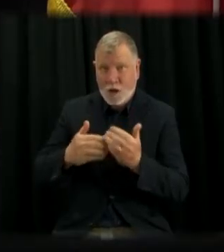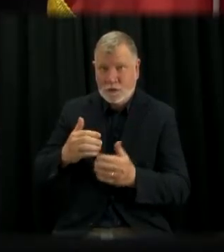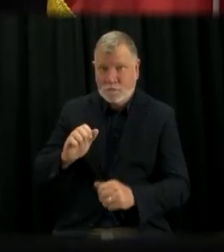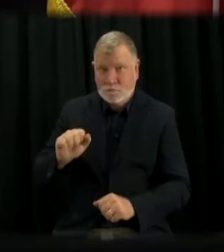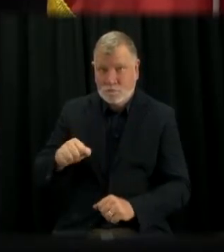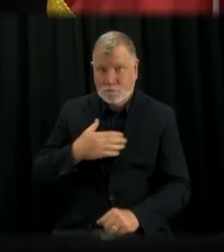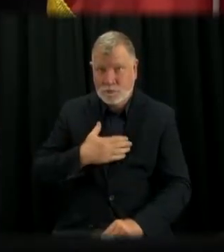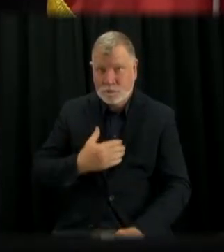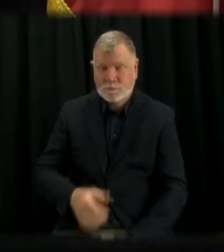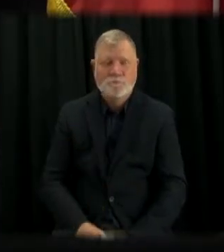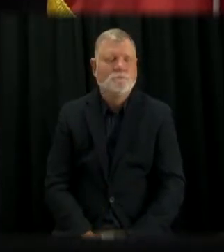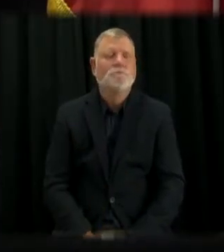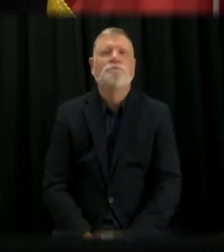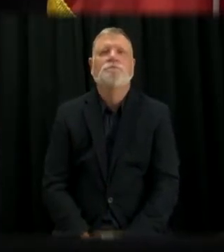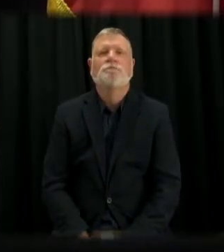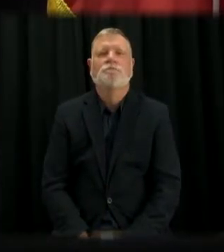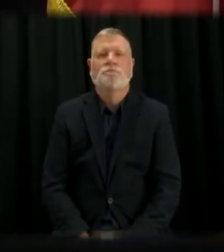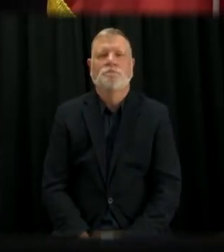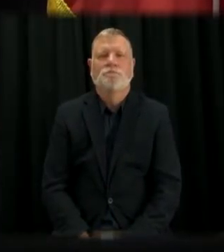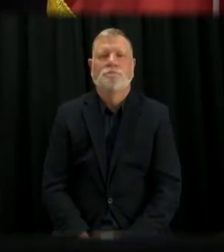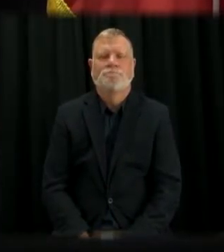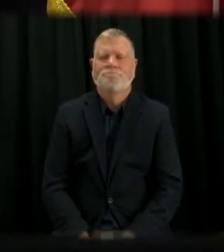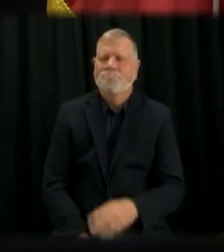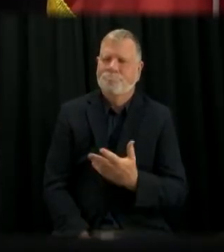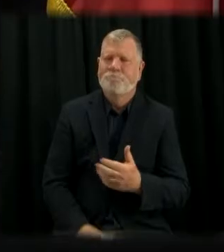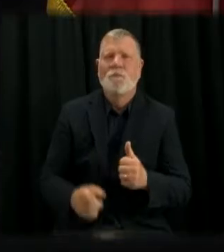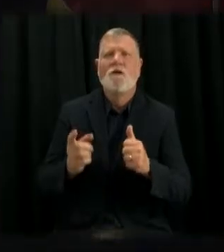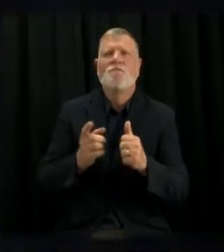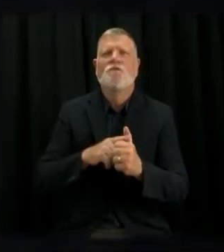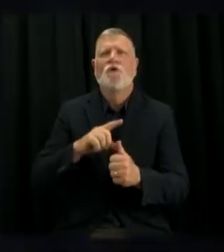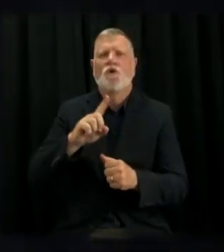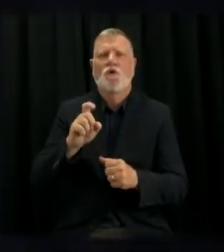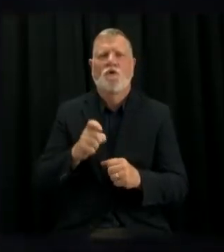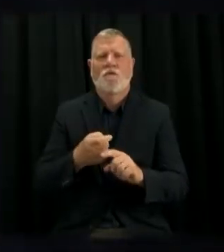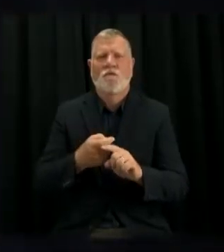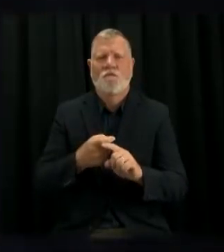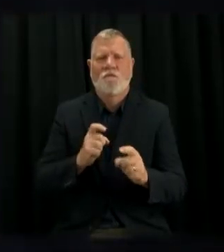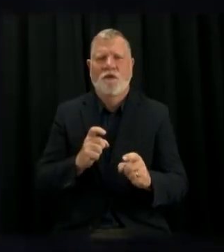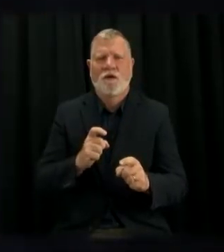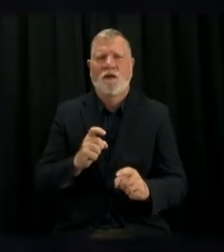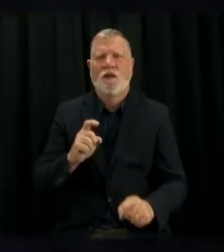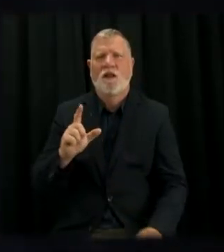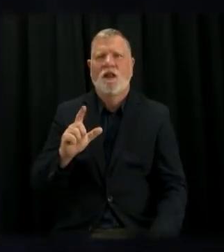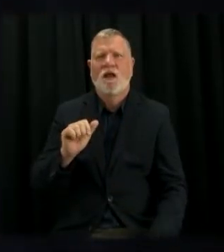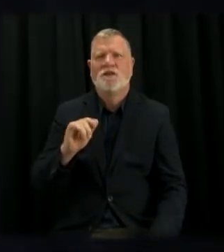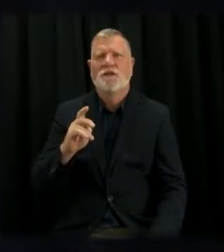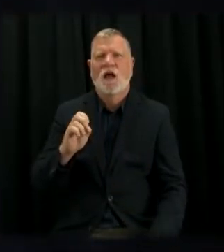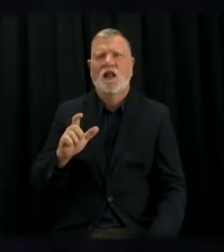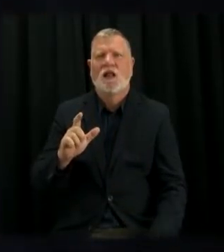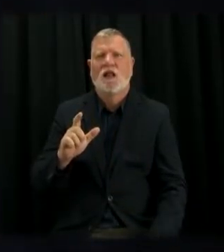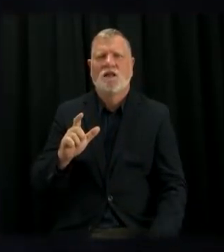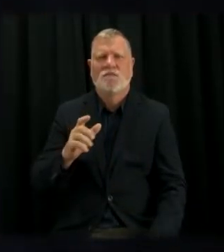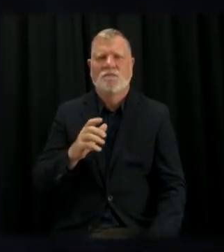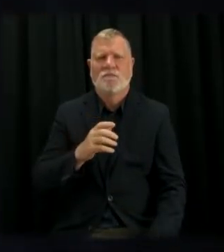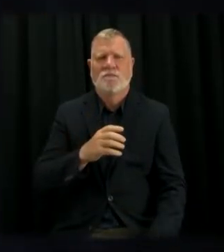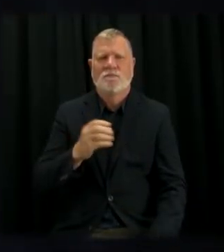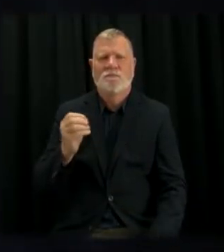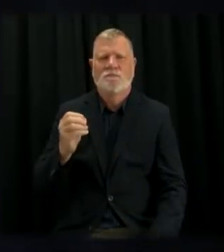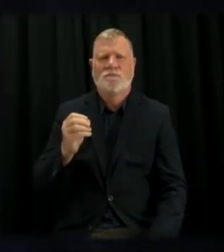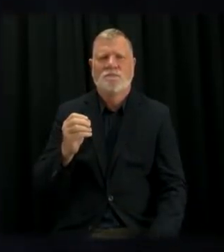preguntas y comenzar con ese proceso, por favor. Primera pregunta vino de la SAF.